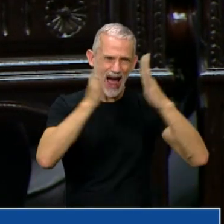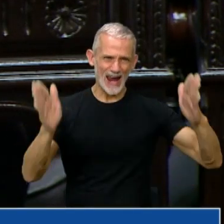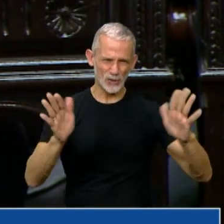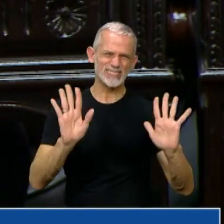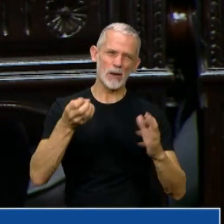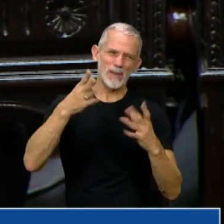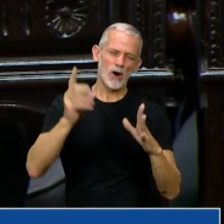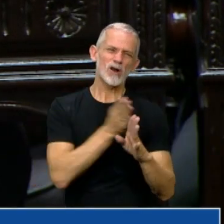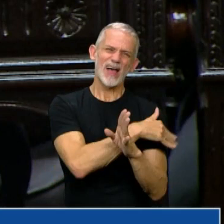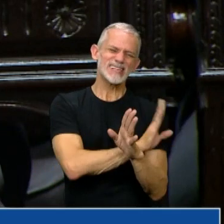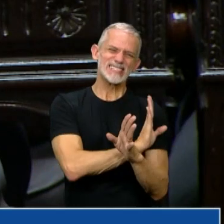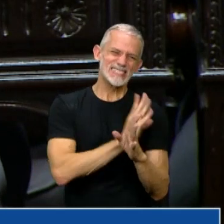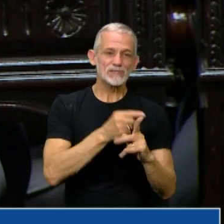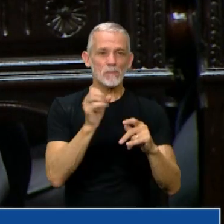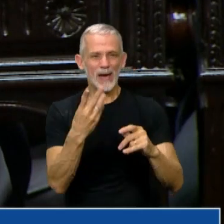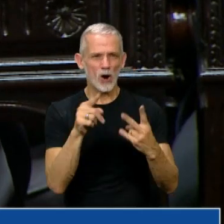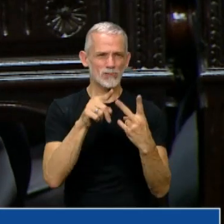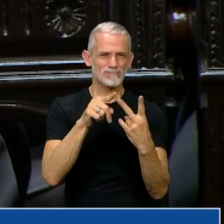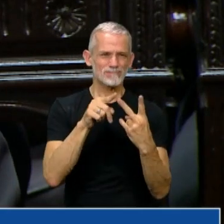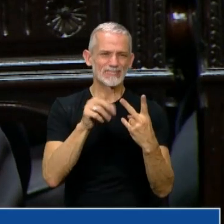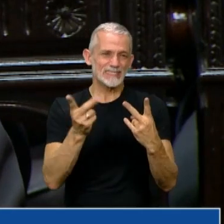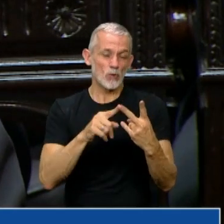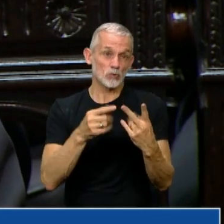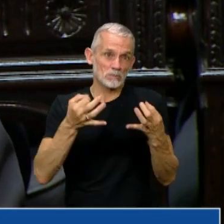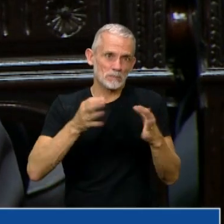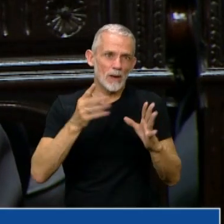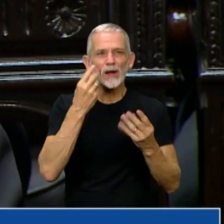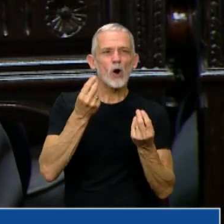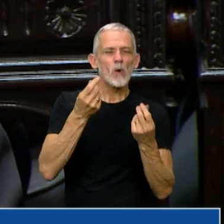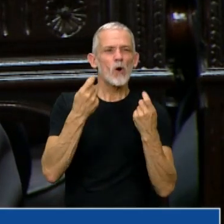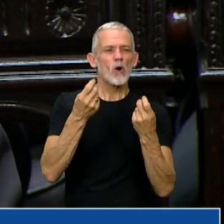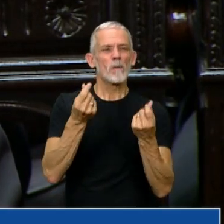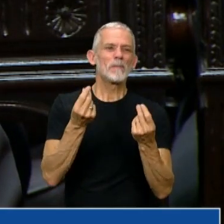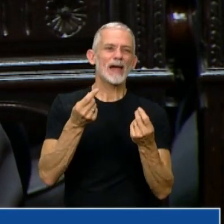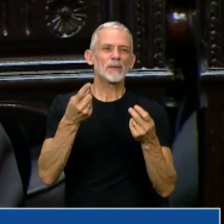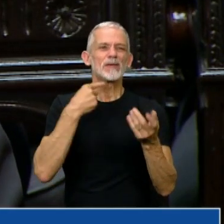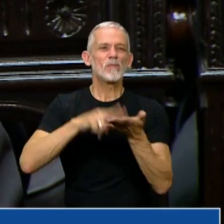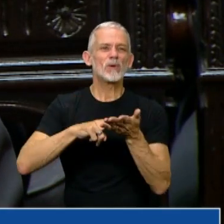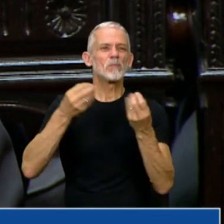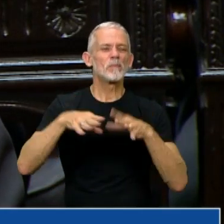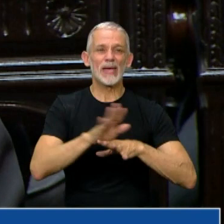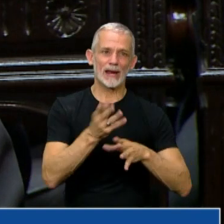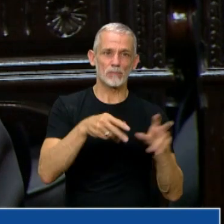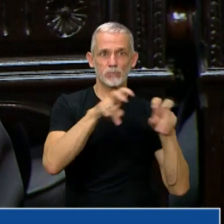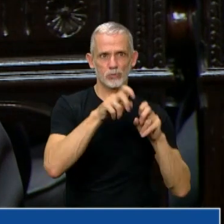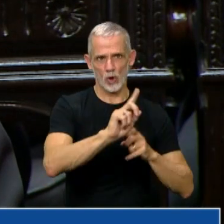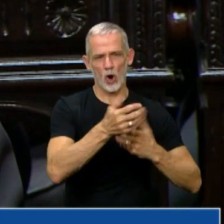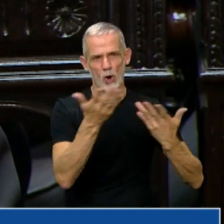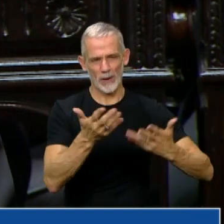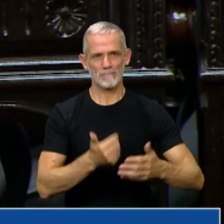por eso nos parece que son los que más se ajustan a la realidad.